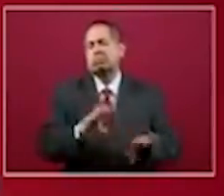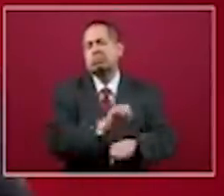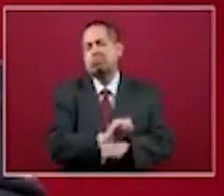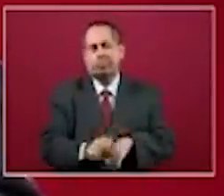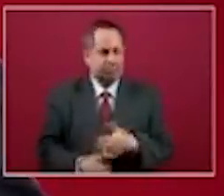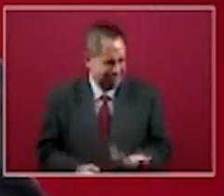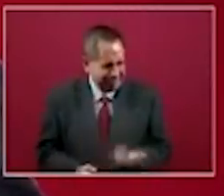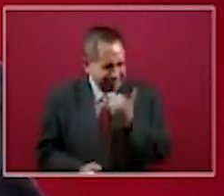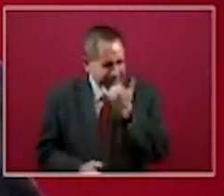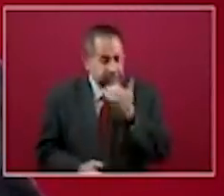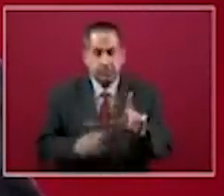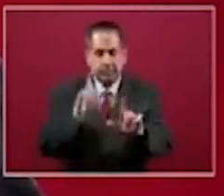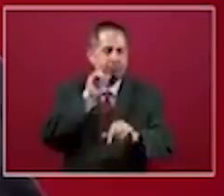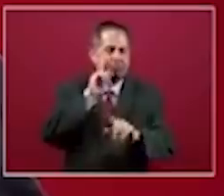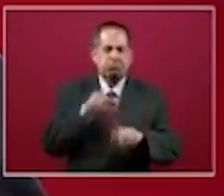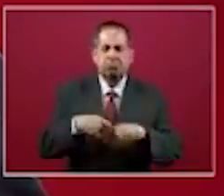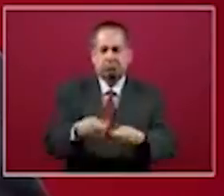Les voy a entregar mañana el estudio